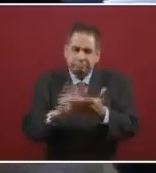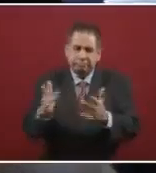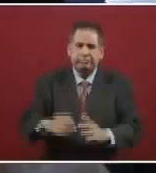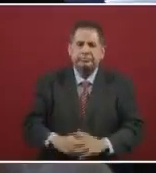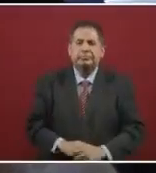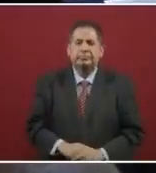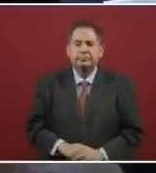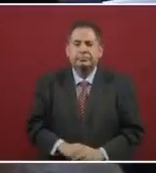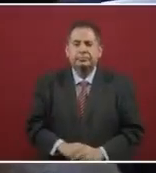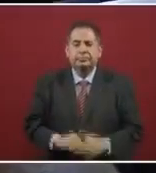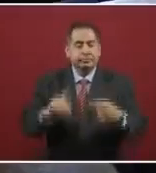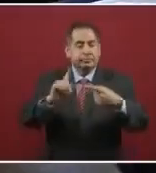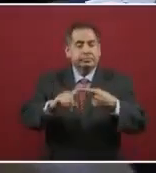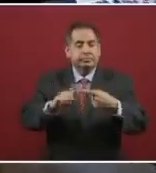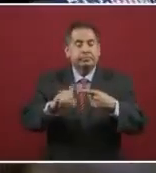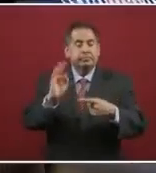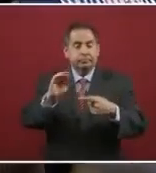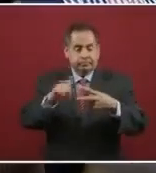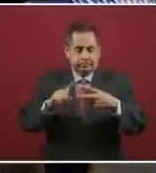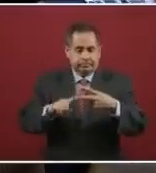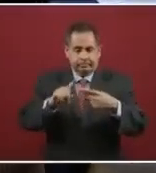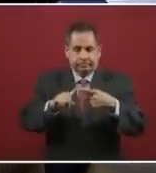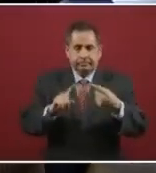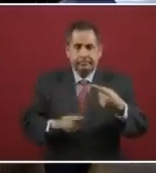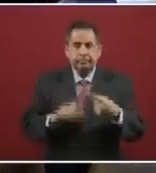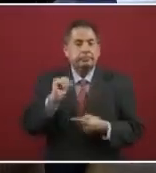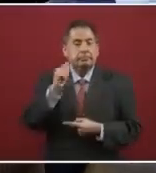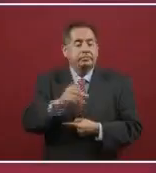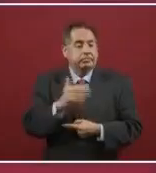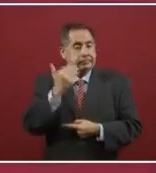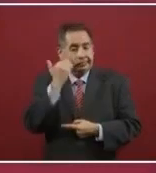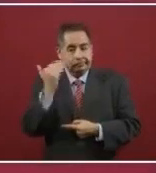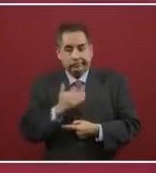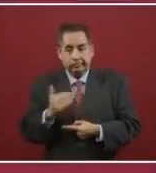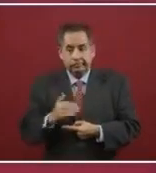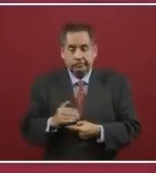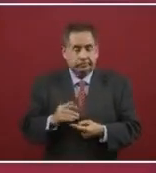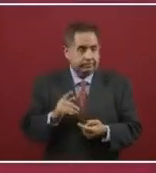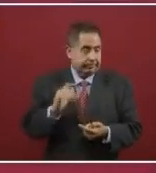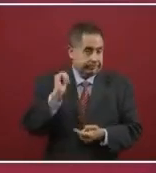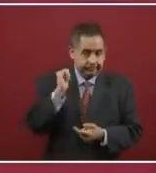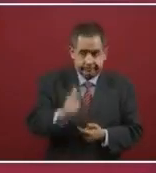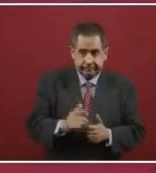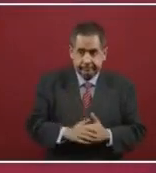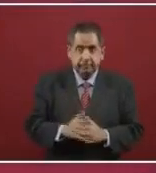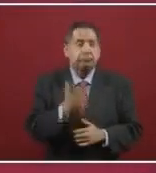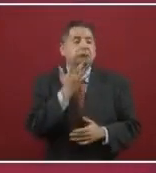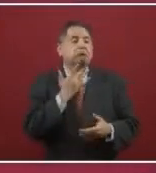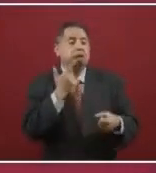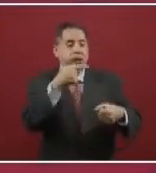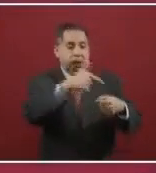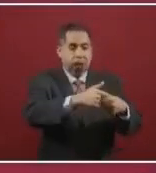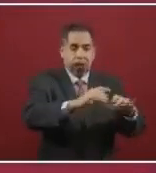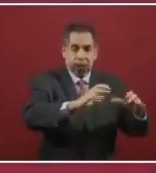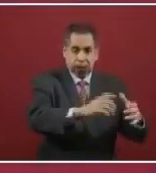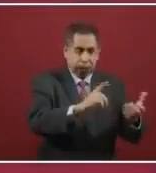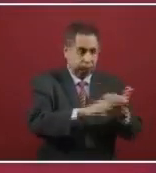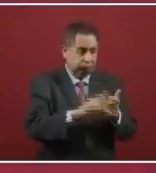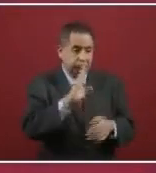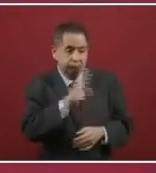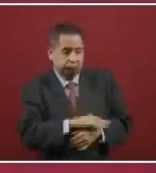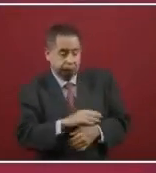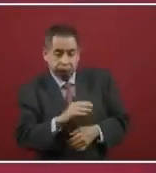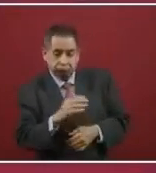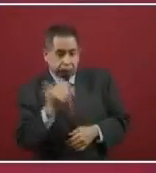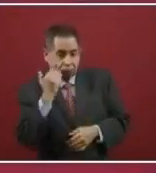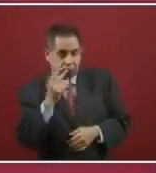Bueno, lo primero es que si hay alguna irregularidad en una gasolinera, se atiende,